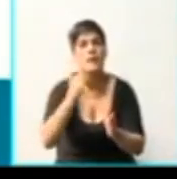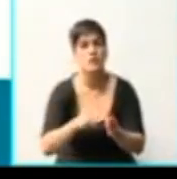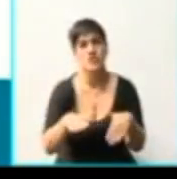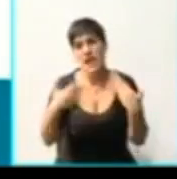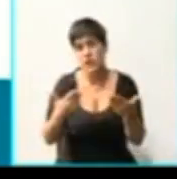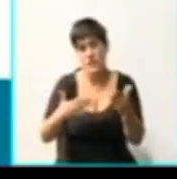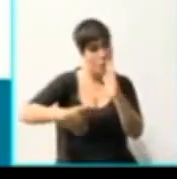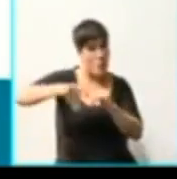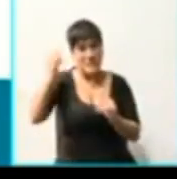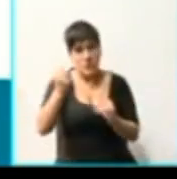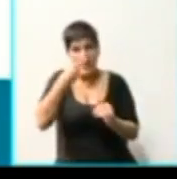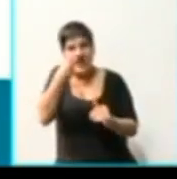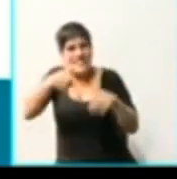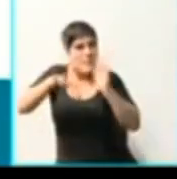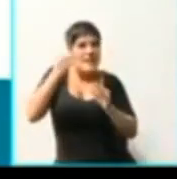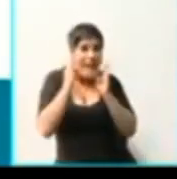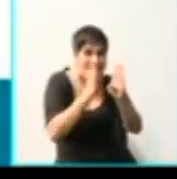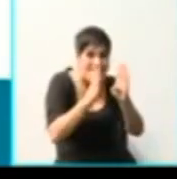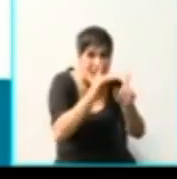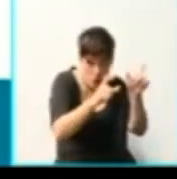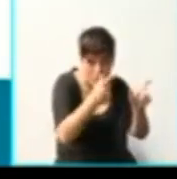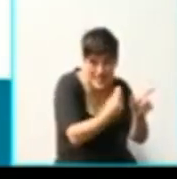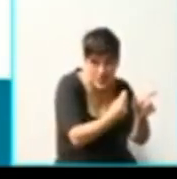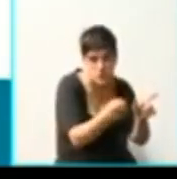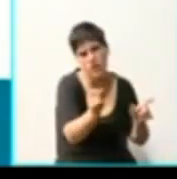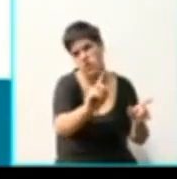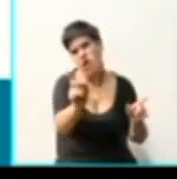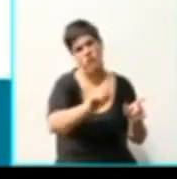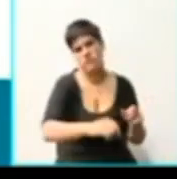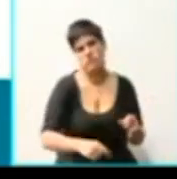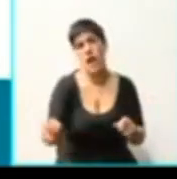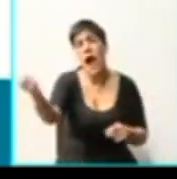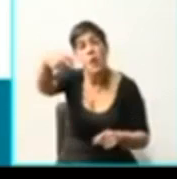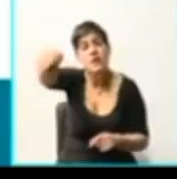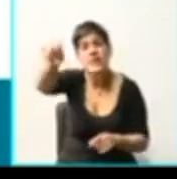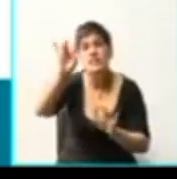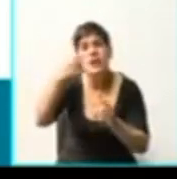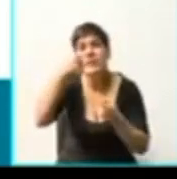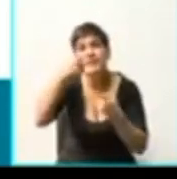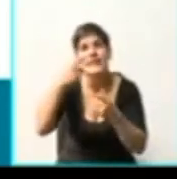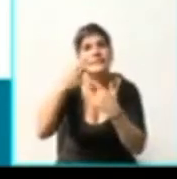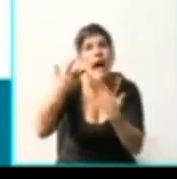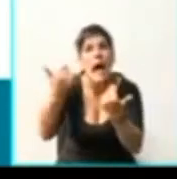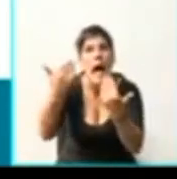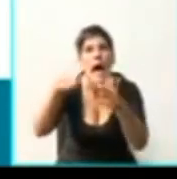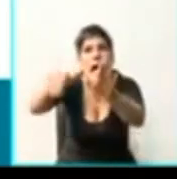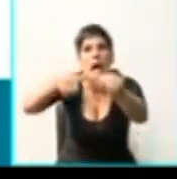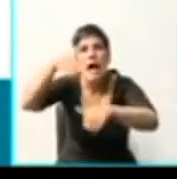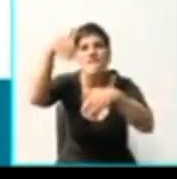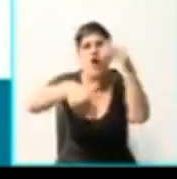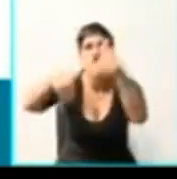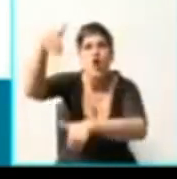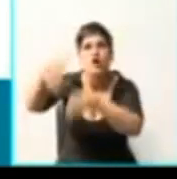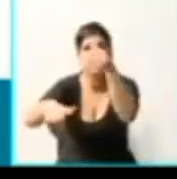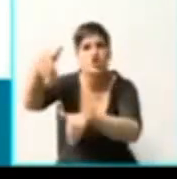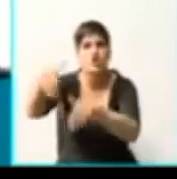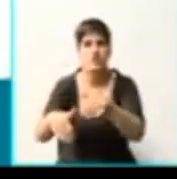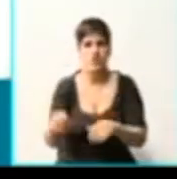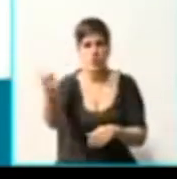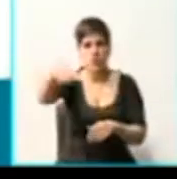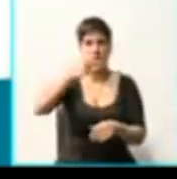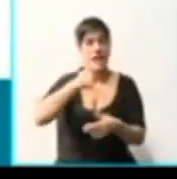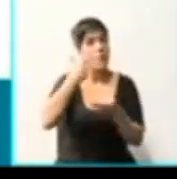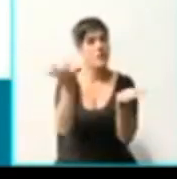los vecinos, la prioridad es cómo convierten esto en votos. Y para convertirlo en votos, para presentarlo como un proyecto